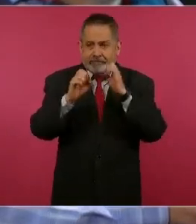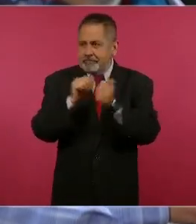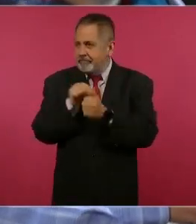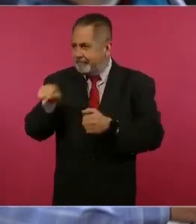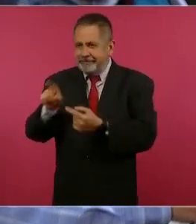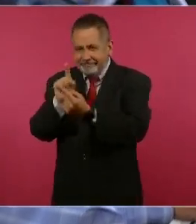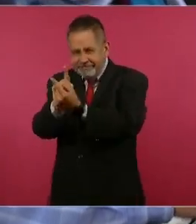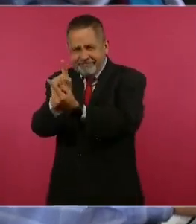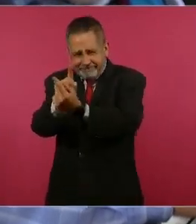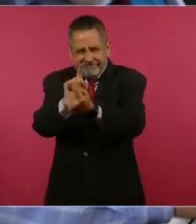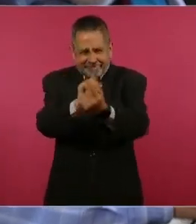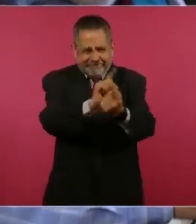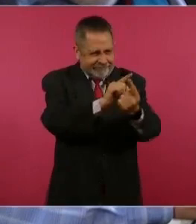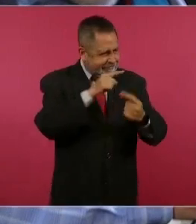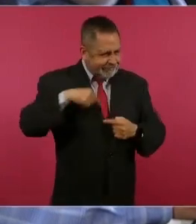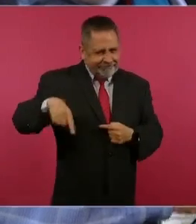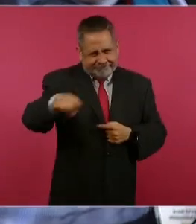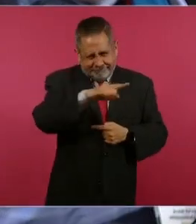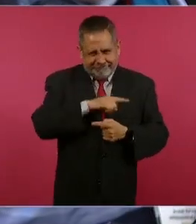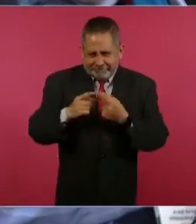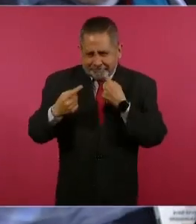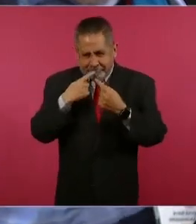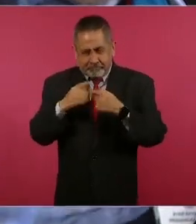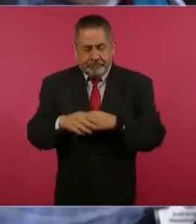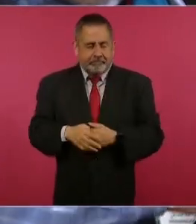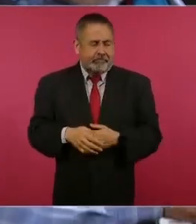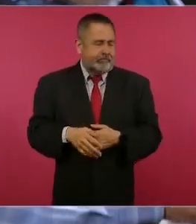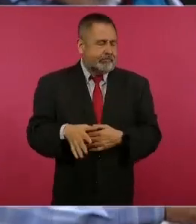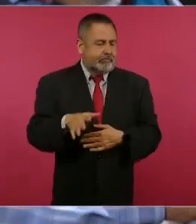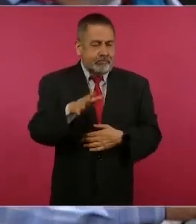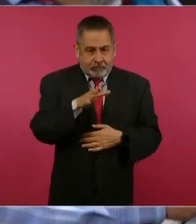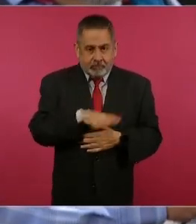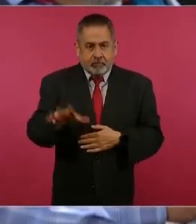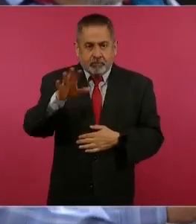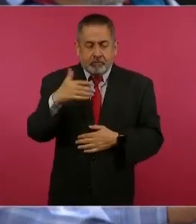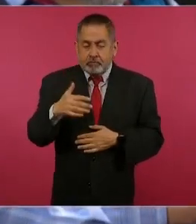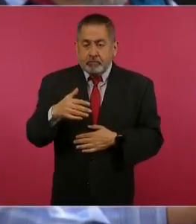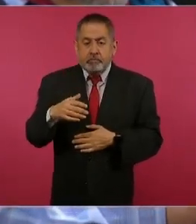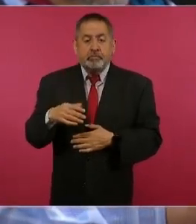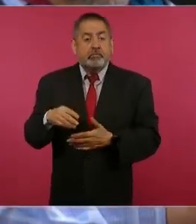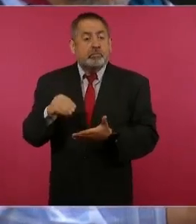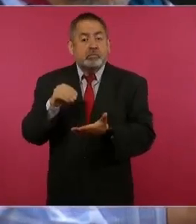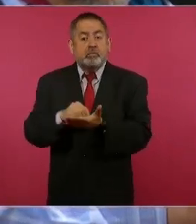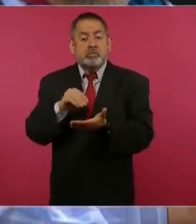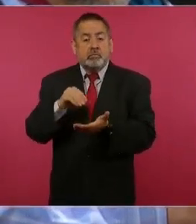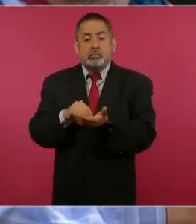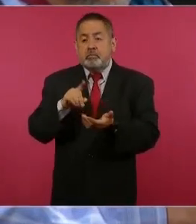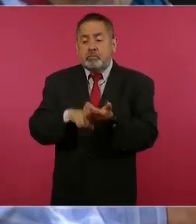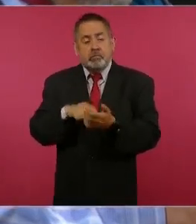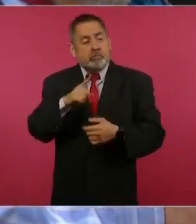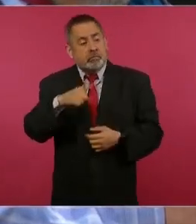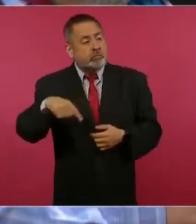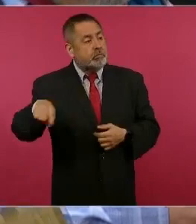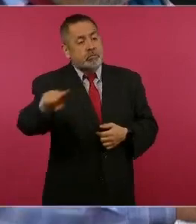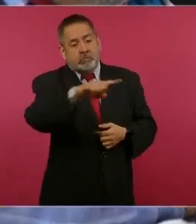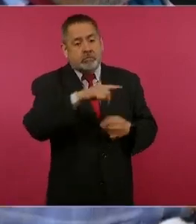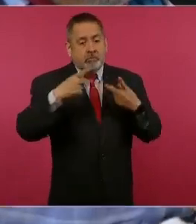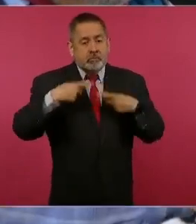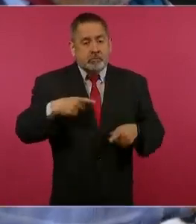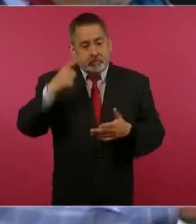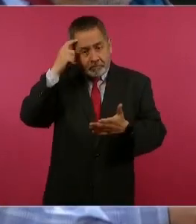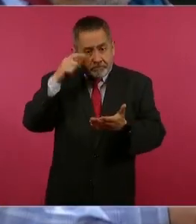aquí, y fue inaudito que todavía la gente cree que